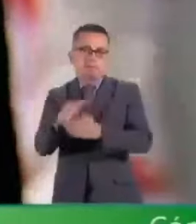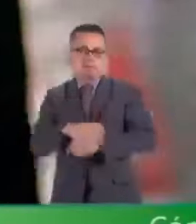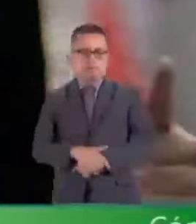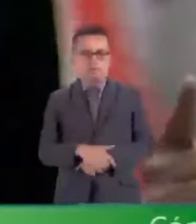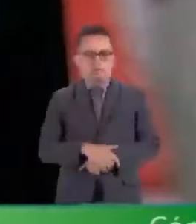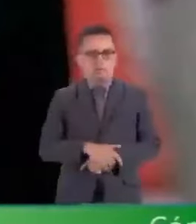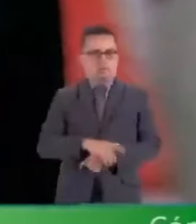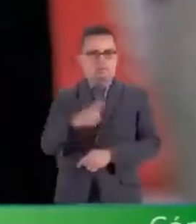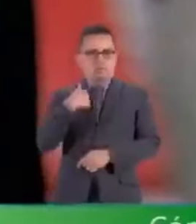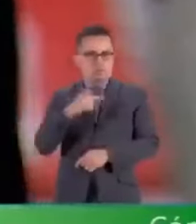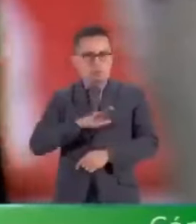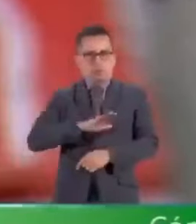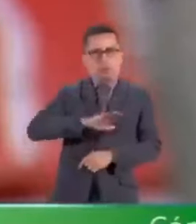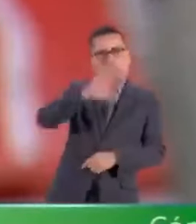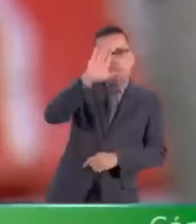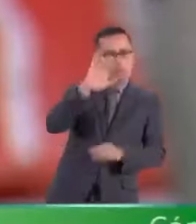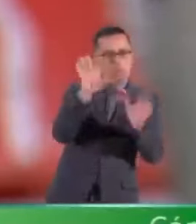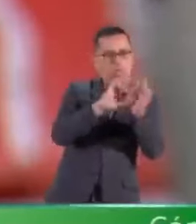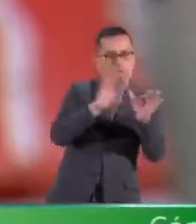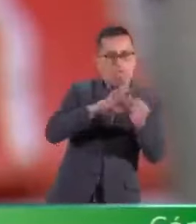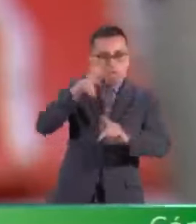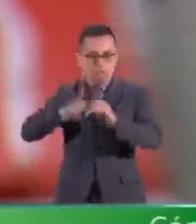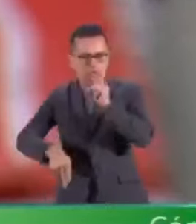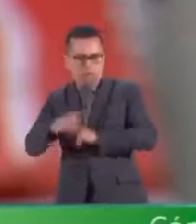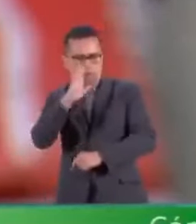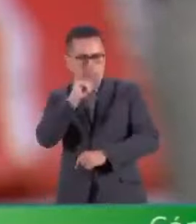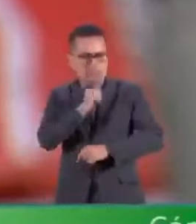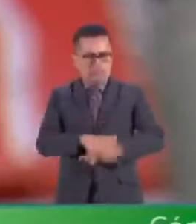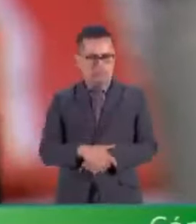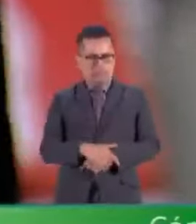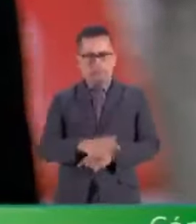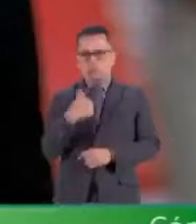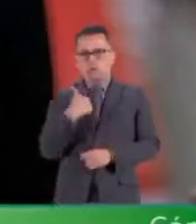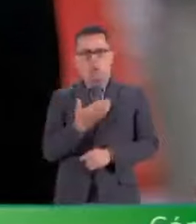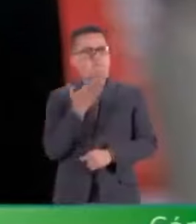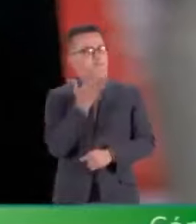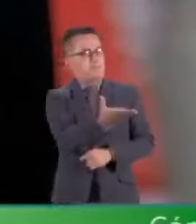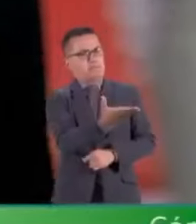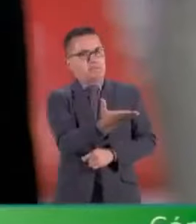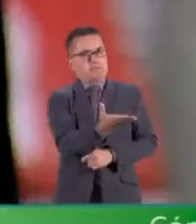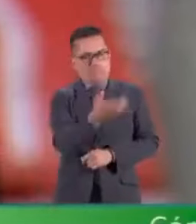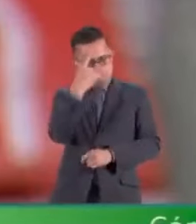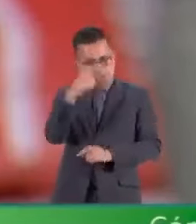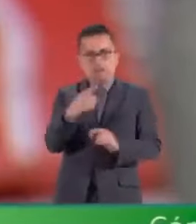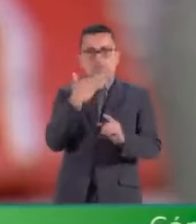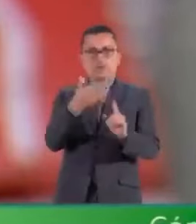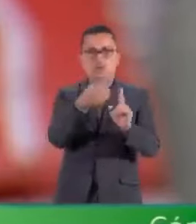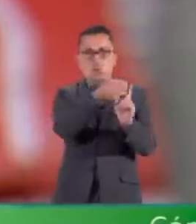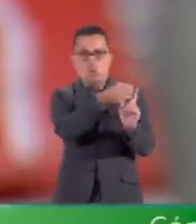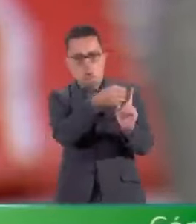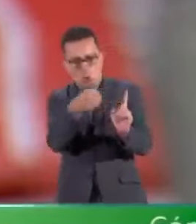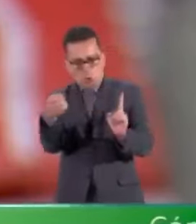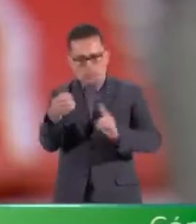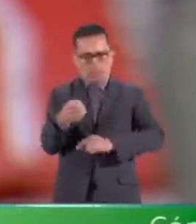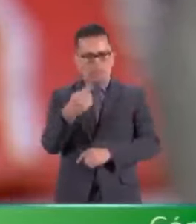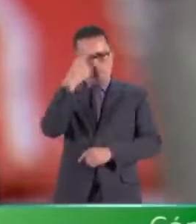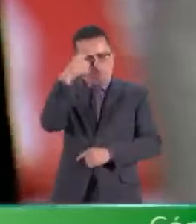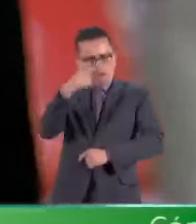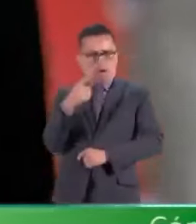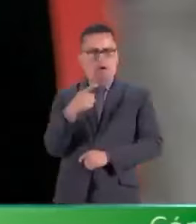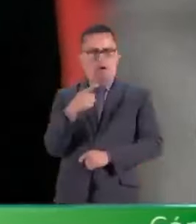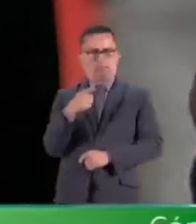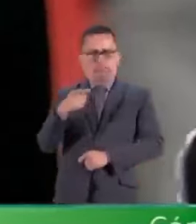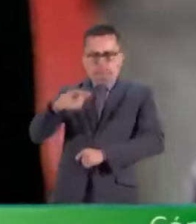ser interrumpida por otra. Exijo, presidente, en aras de que exista orden y para que las y los diputados del